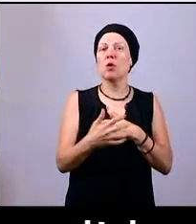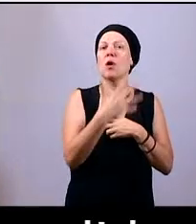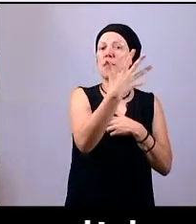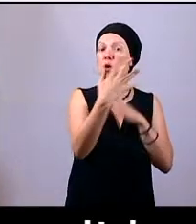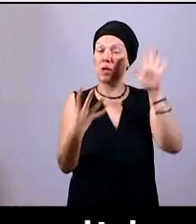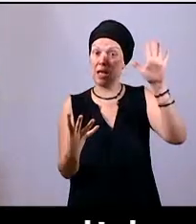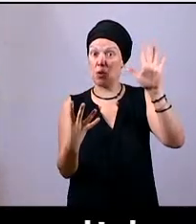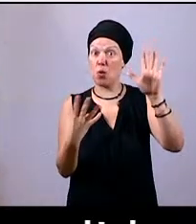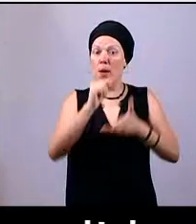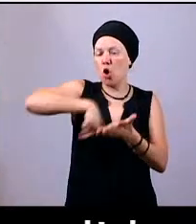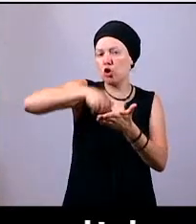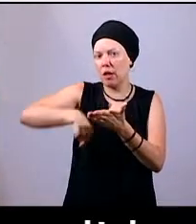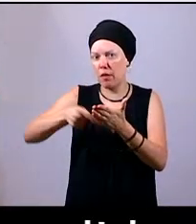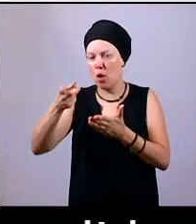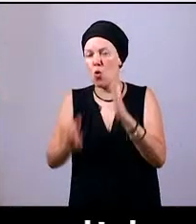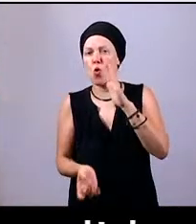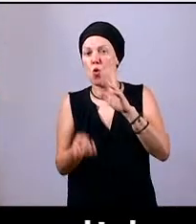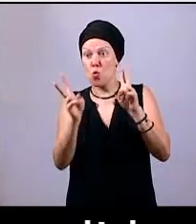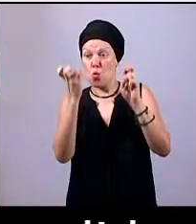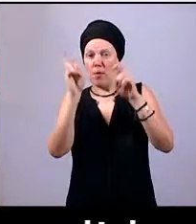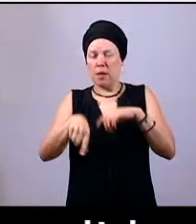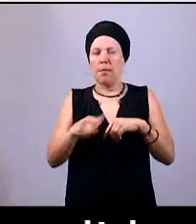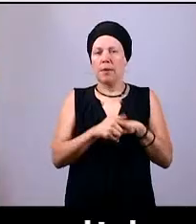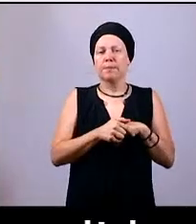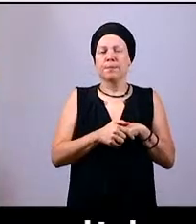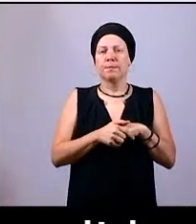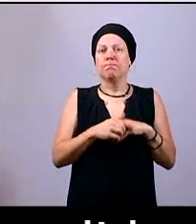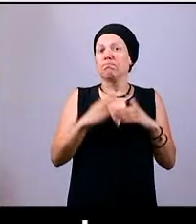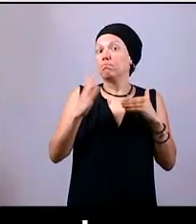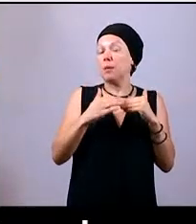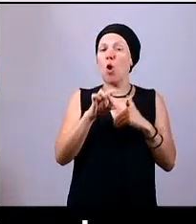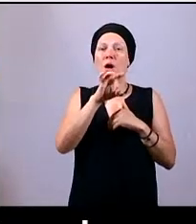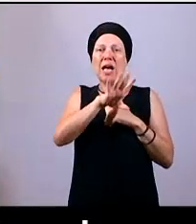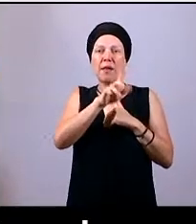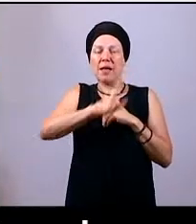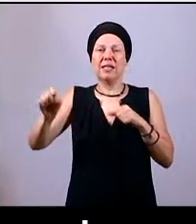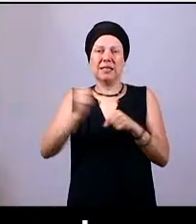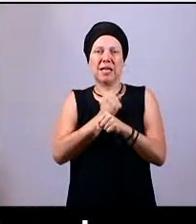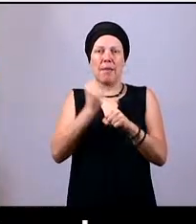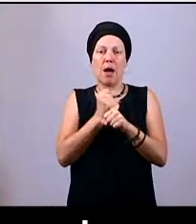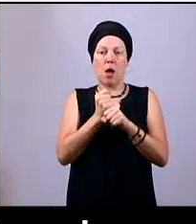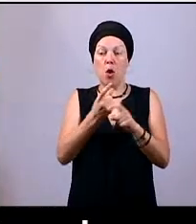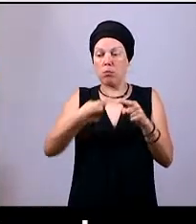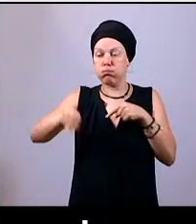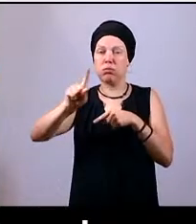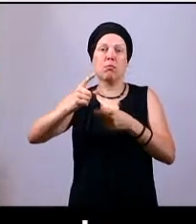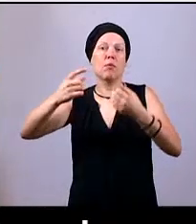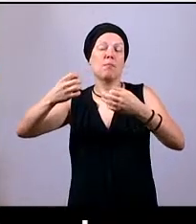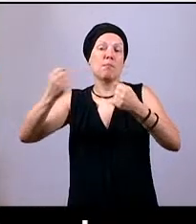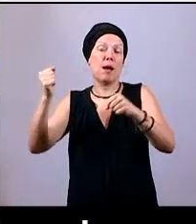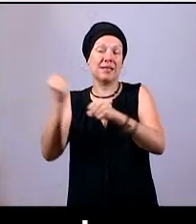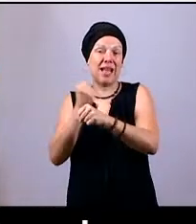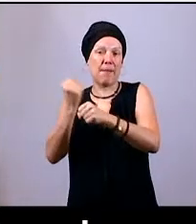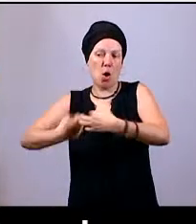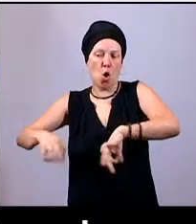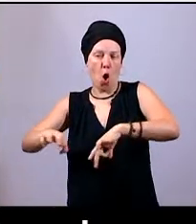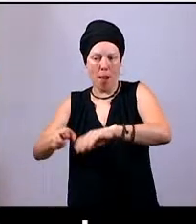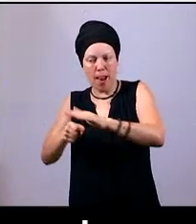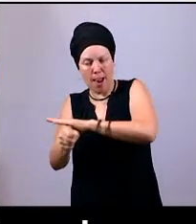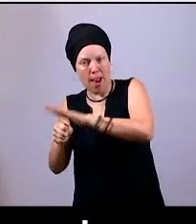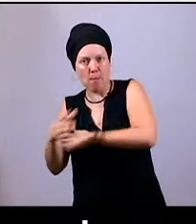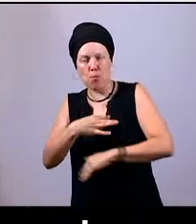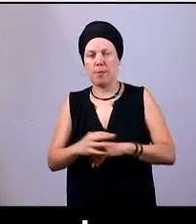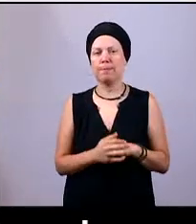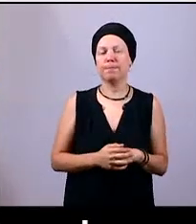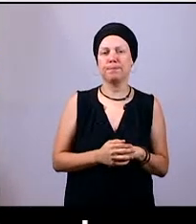159 contrataciones y facilitar la transición de al menos 15 trabajadores al mercado ordinario. En concreto, se darán